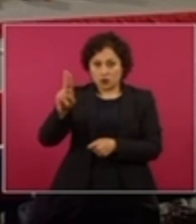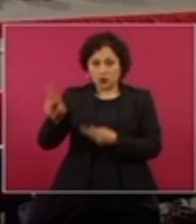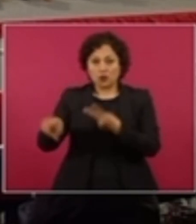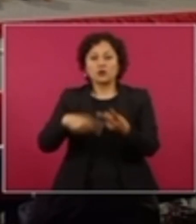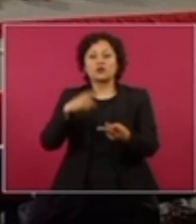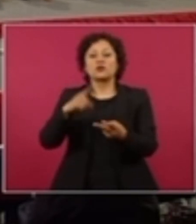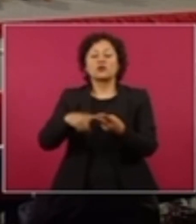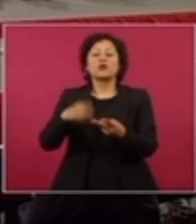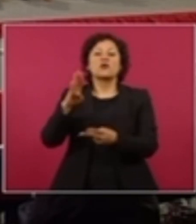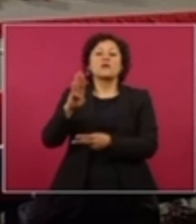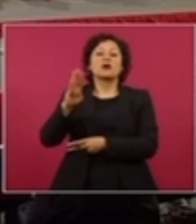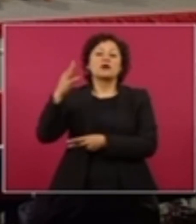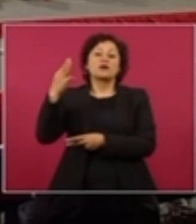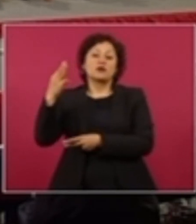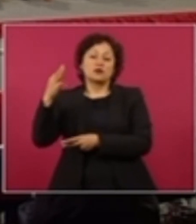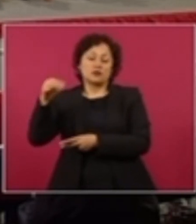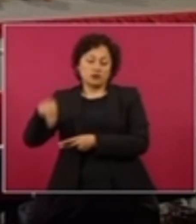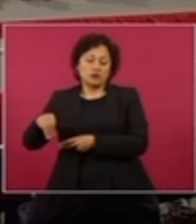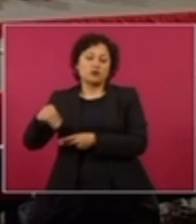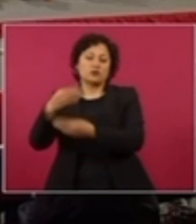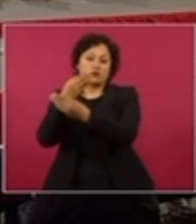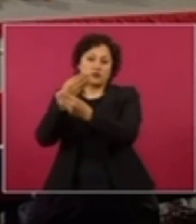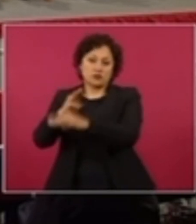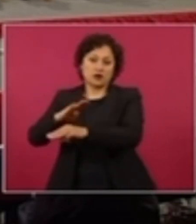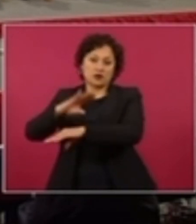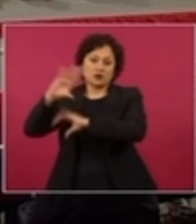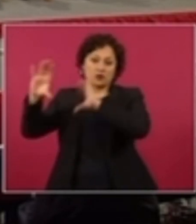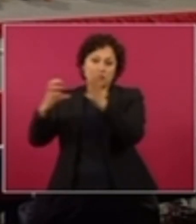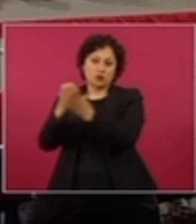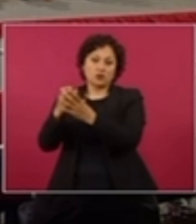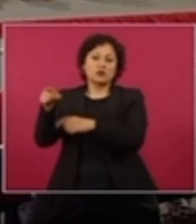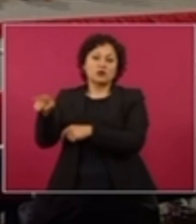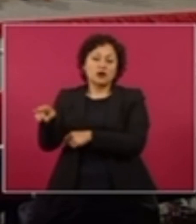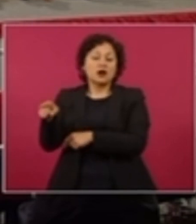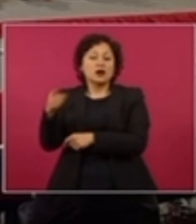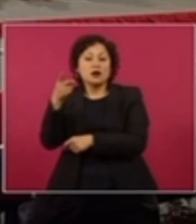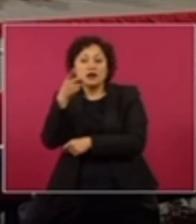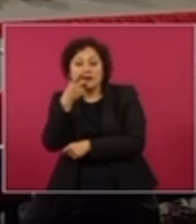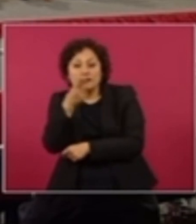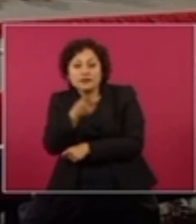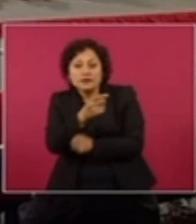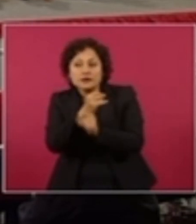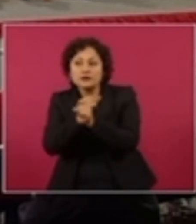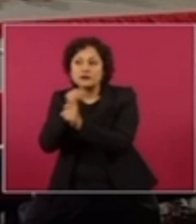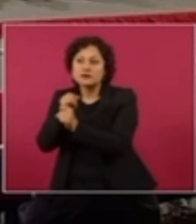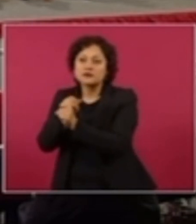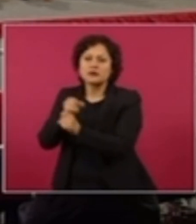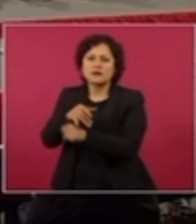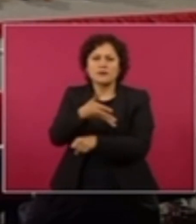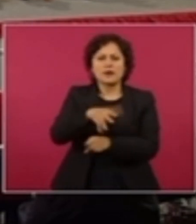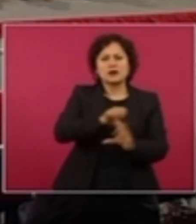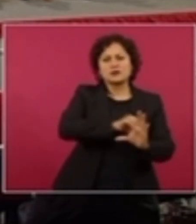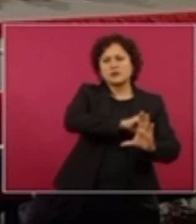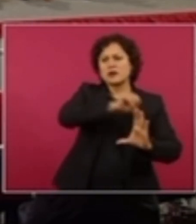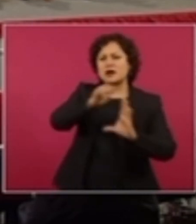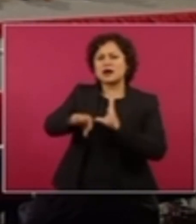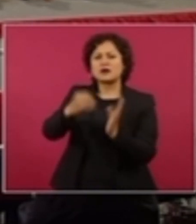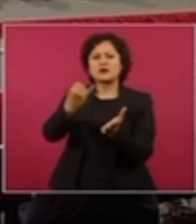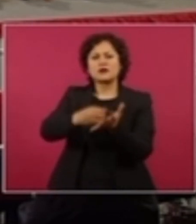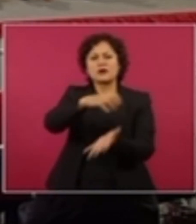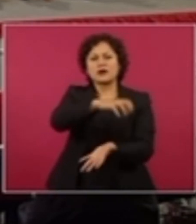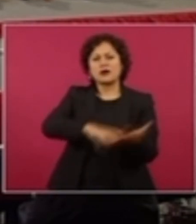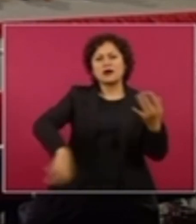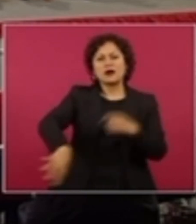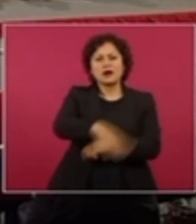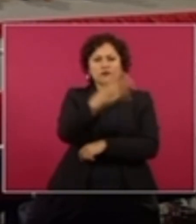Banco Mundial al cuarto trimestre del año pasado se paga en promedio hasta catorce dólares por el envío de remesas.